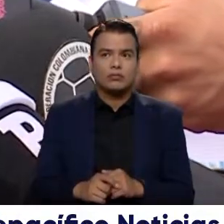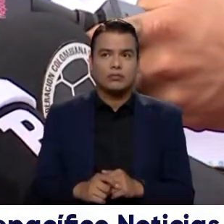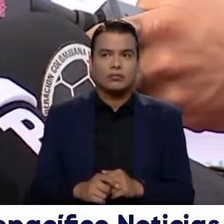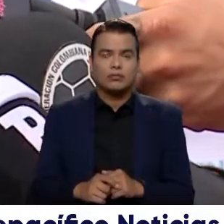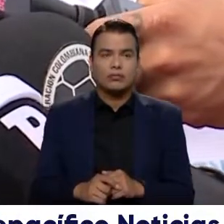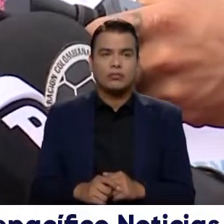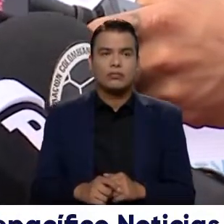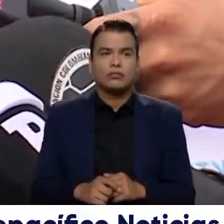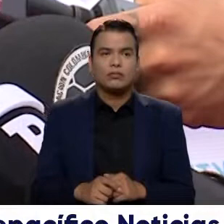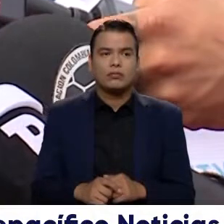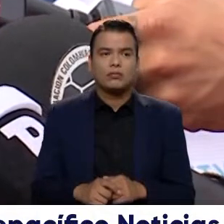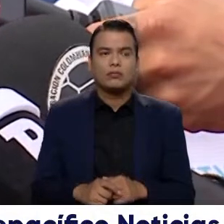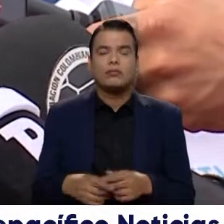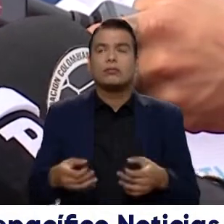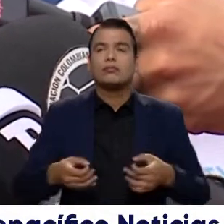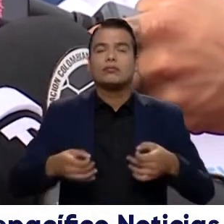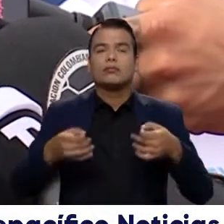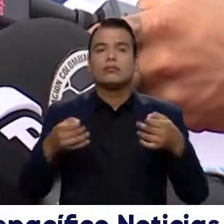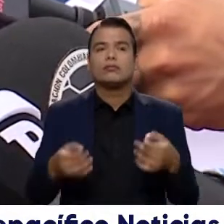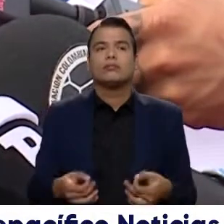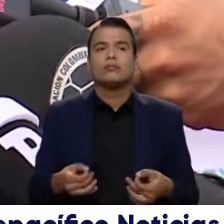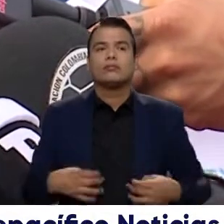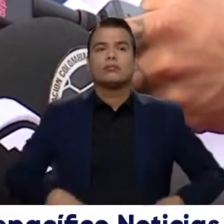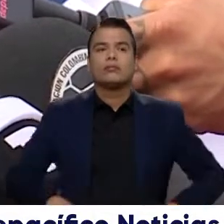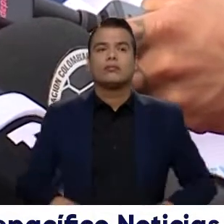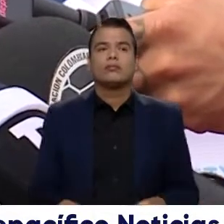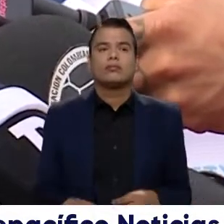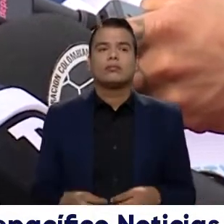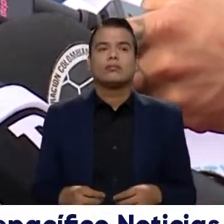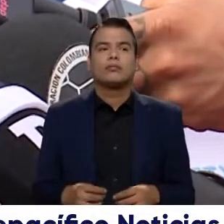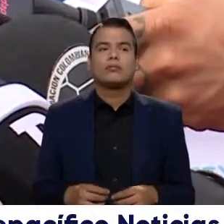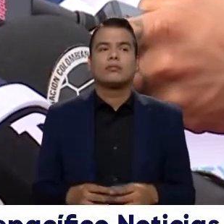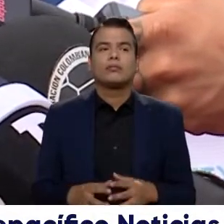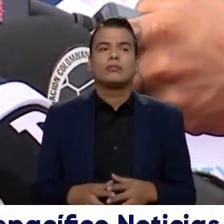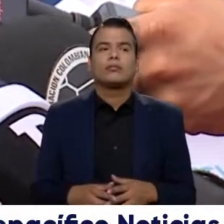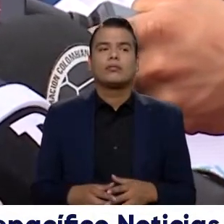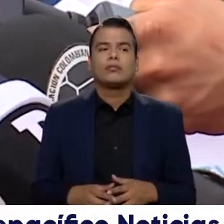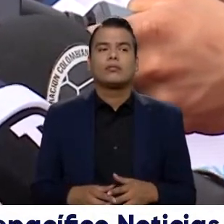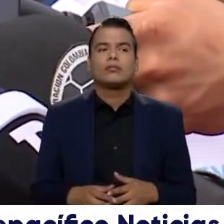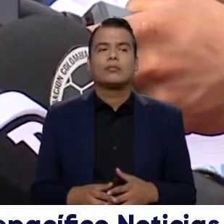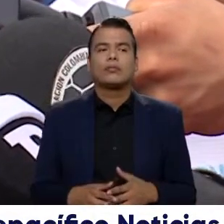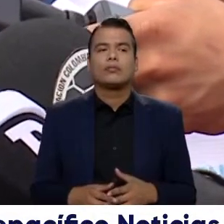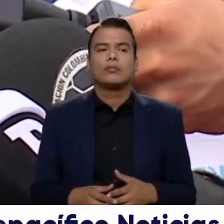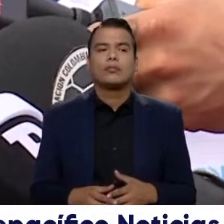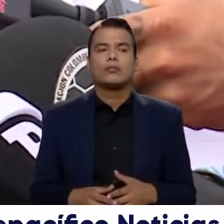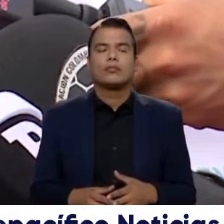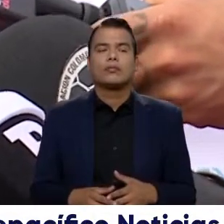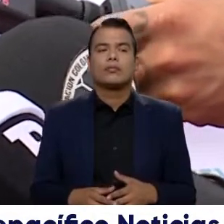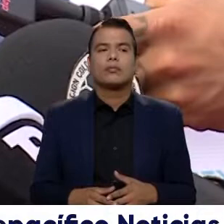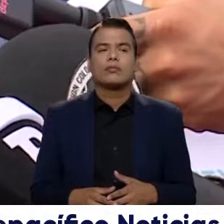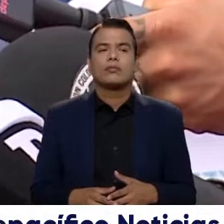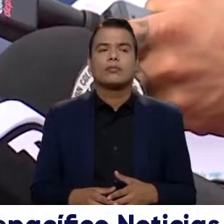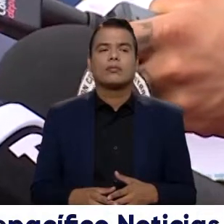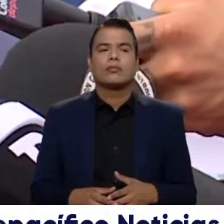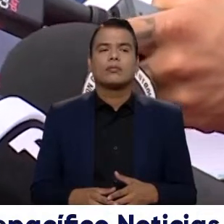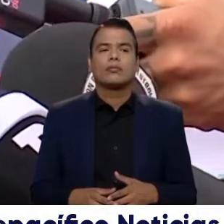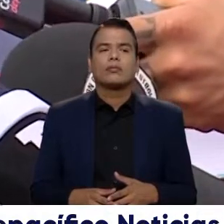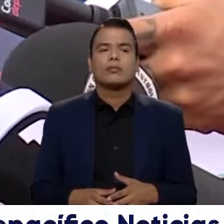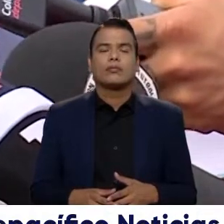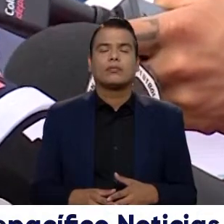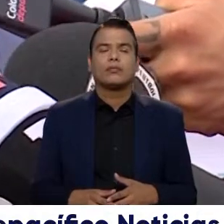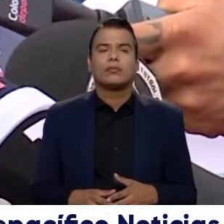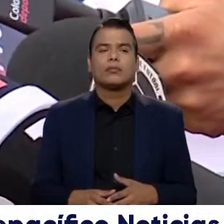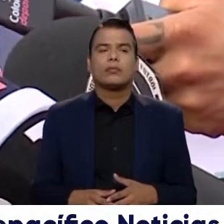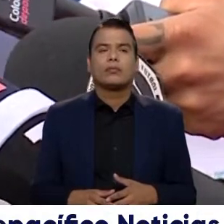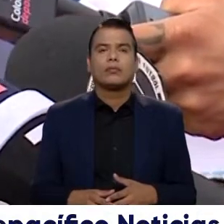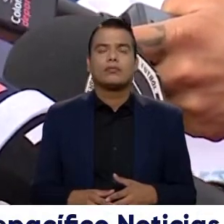atacar. Y en eso yo he sido muy claro con el grupo de que la prioridad en la cancha siempre tiene que